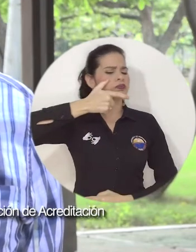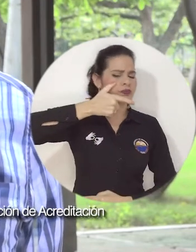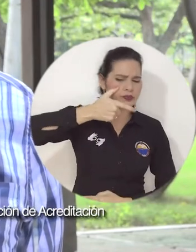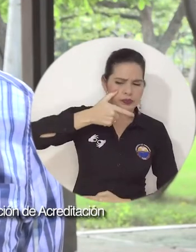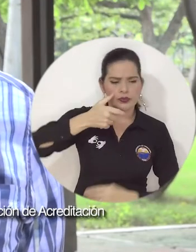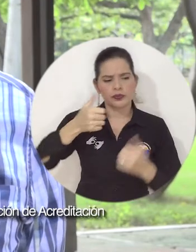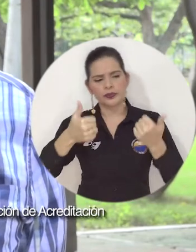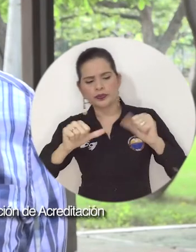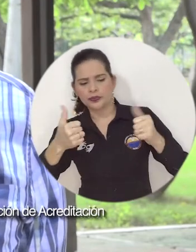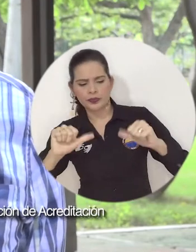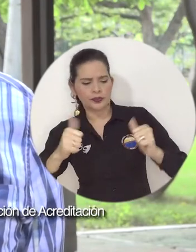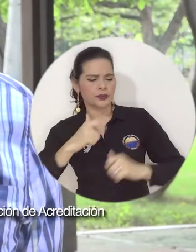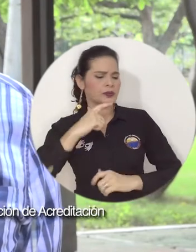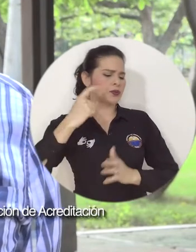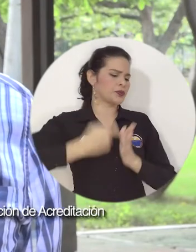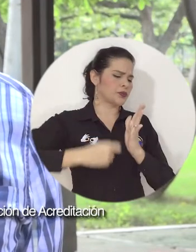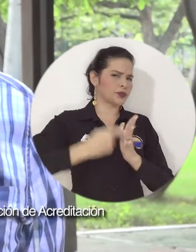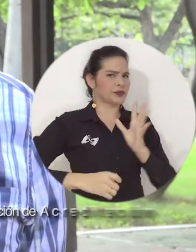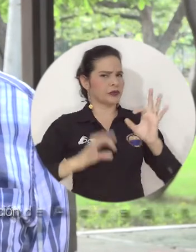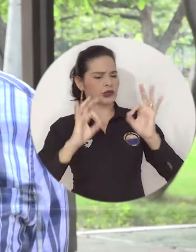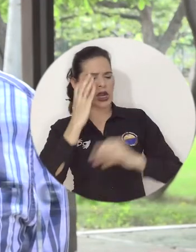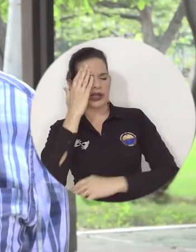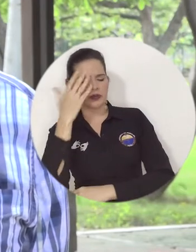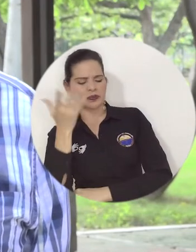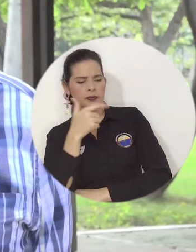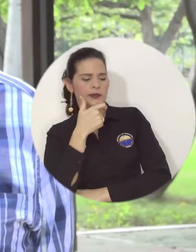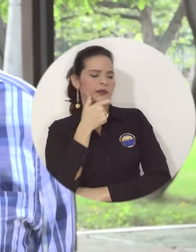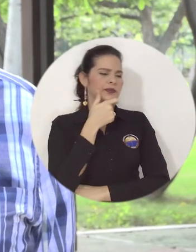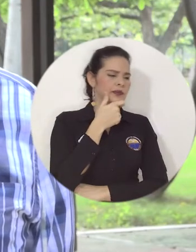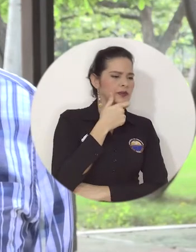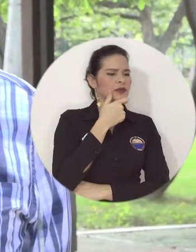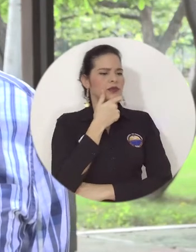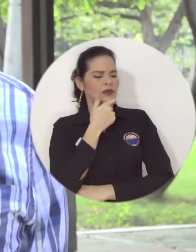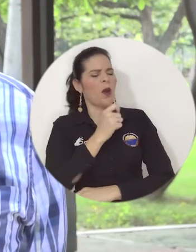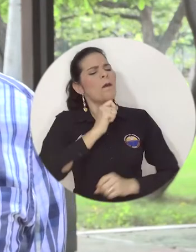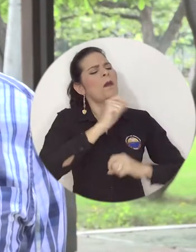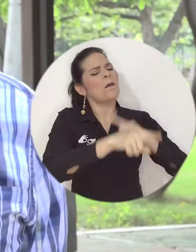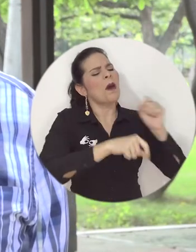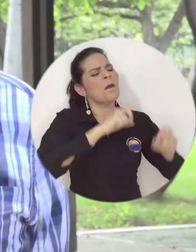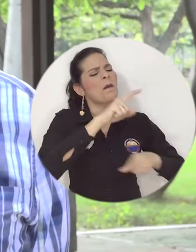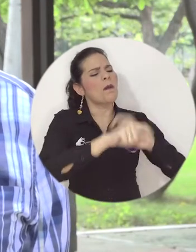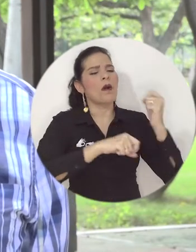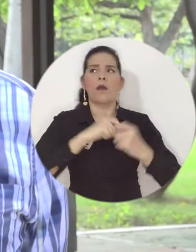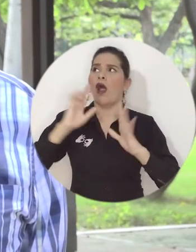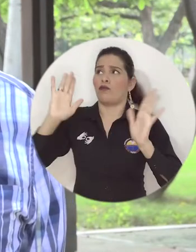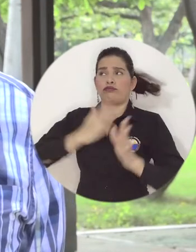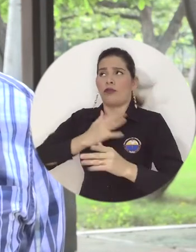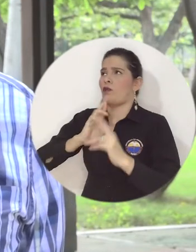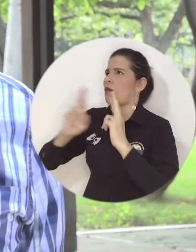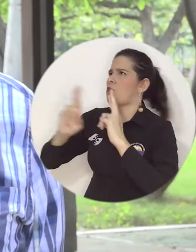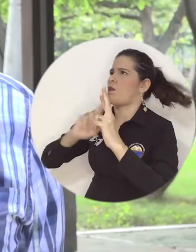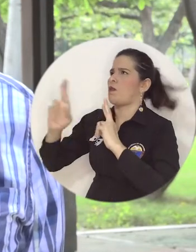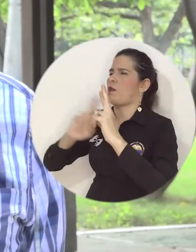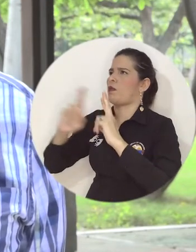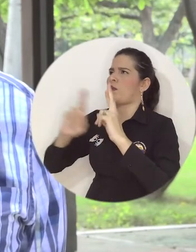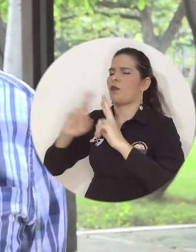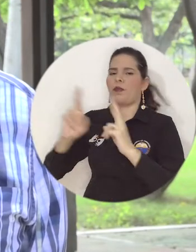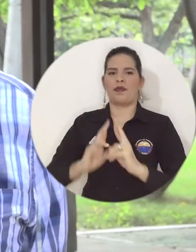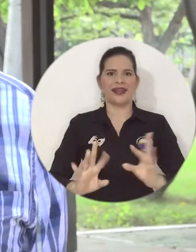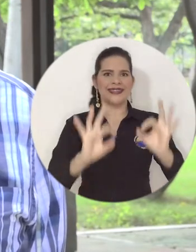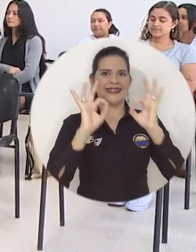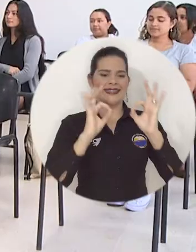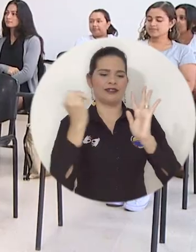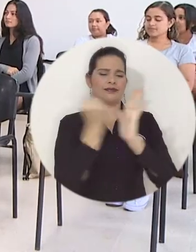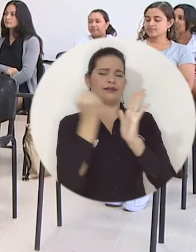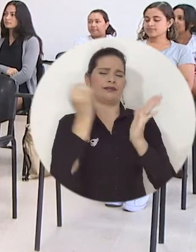académico, pues obviamente los actores correspondientes puedan dar respuesta a cada una de las inquietudes que los pares puedan tener en un momento